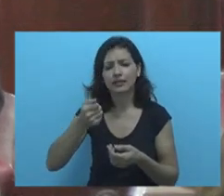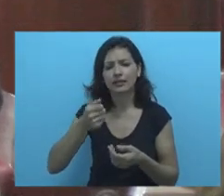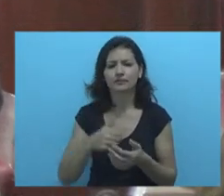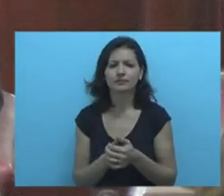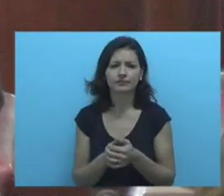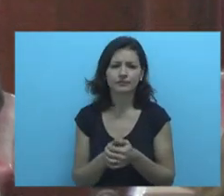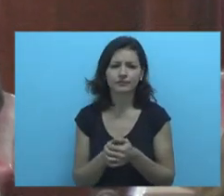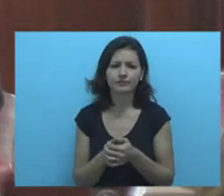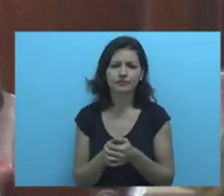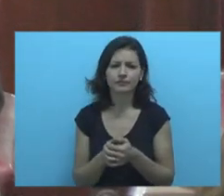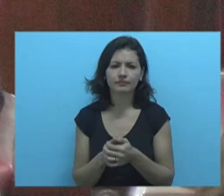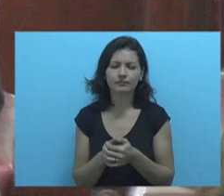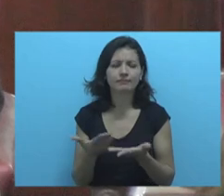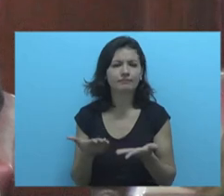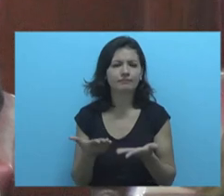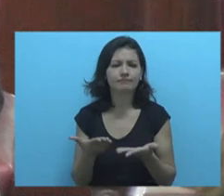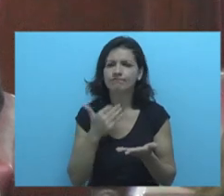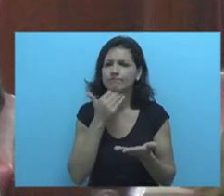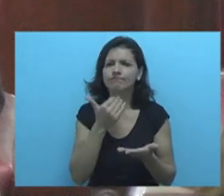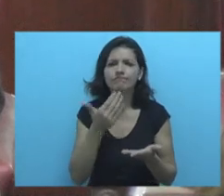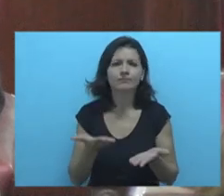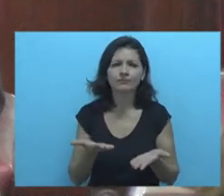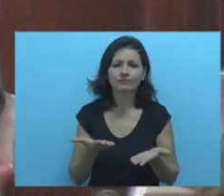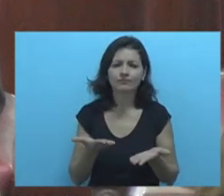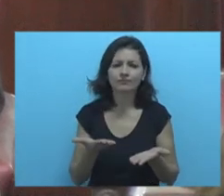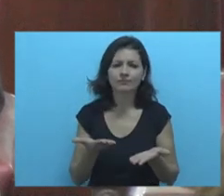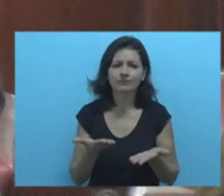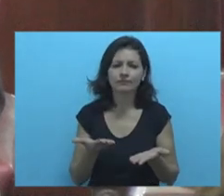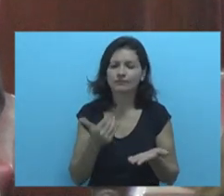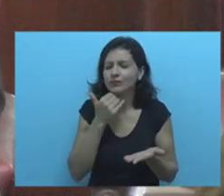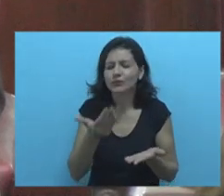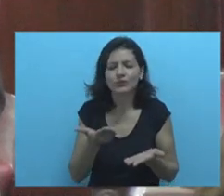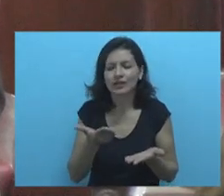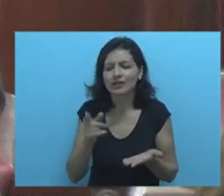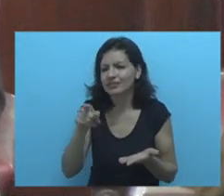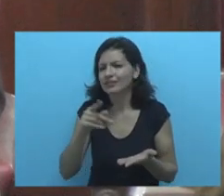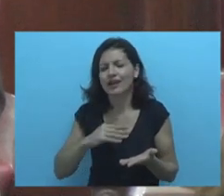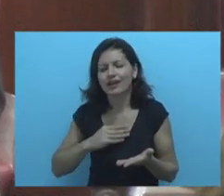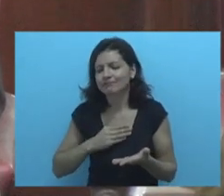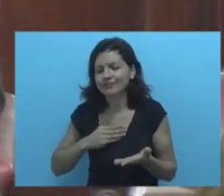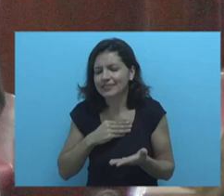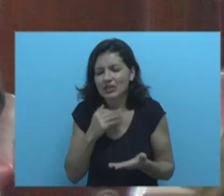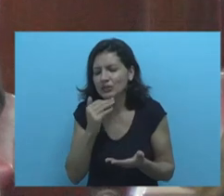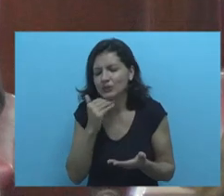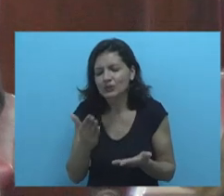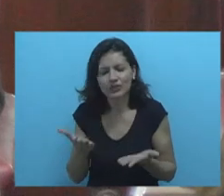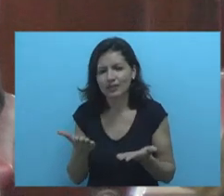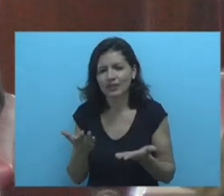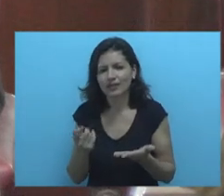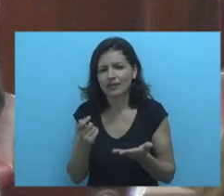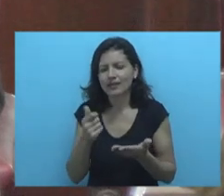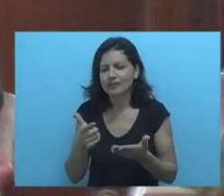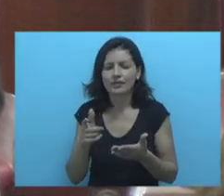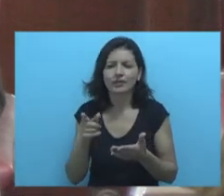No tengo manera de ponerme a la par de lo que está viviendo, pero sí, sin lugar a dudas, en